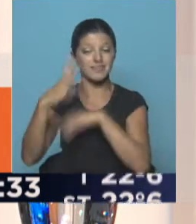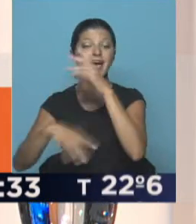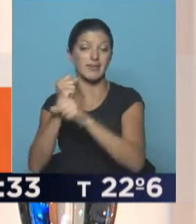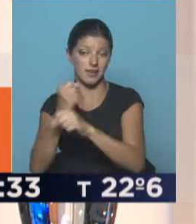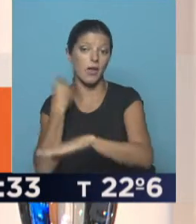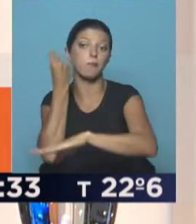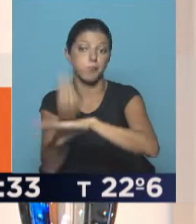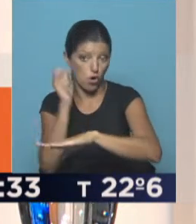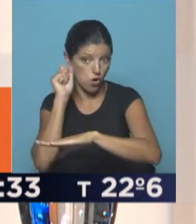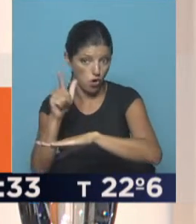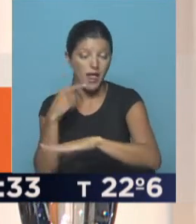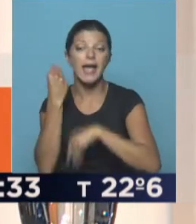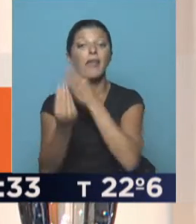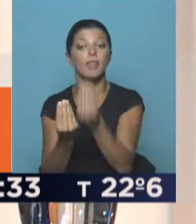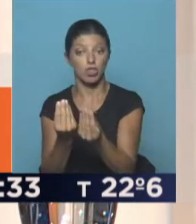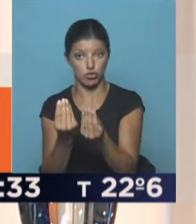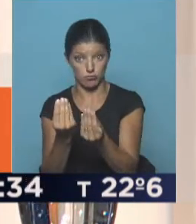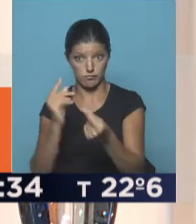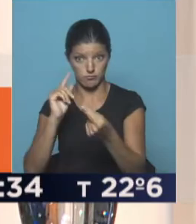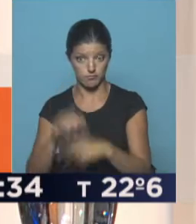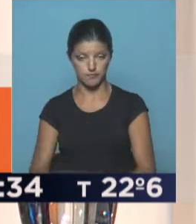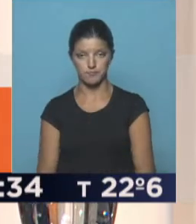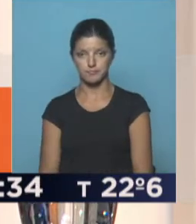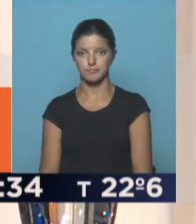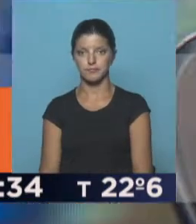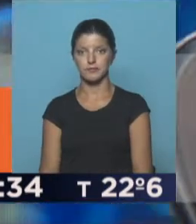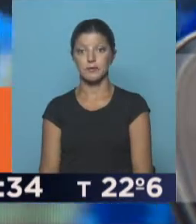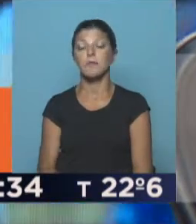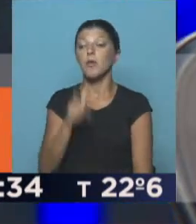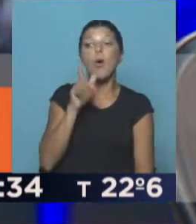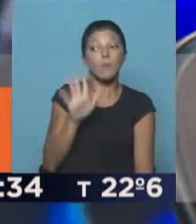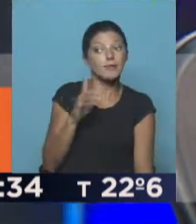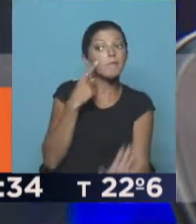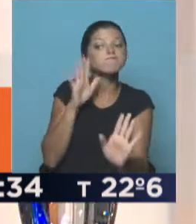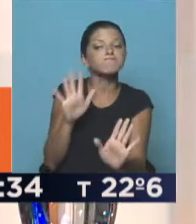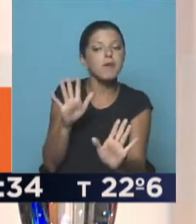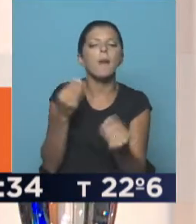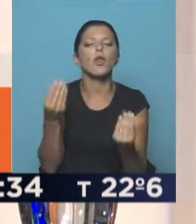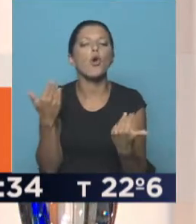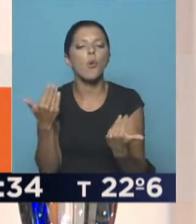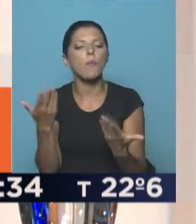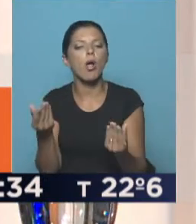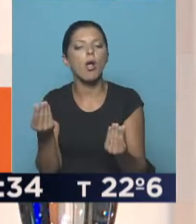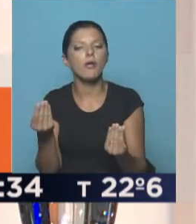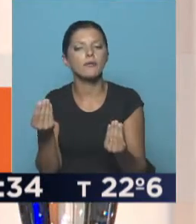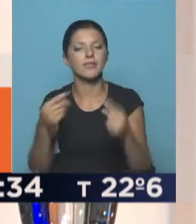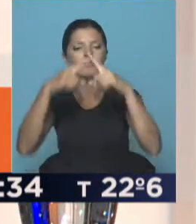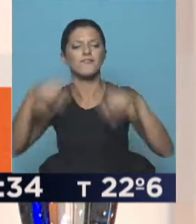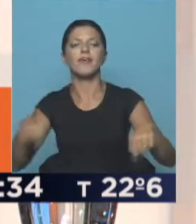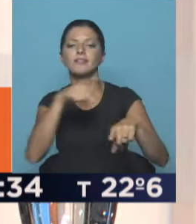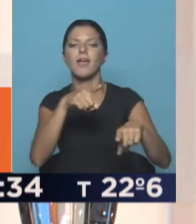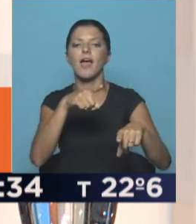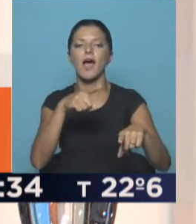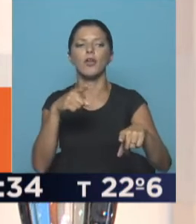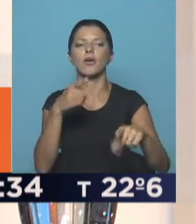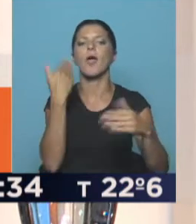este momento y está, creo, todavía es un gran interrogante cuál va a ser el planteo y cuáles van a ser las diferencias sobre las que va a